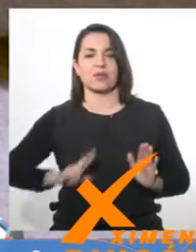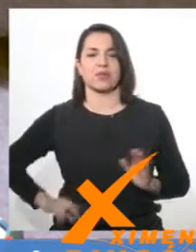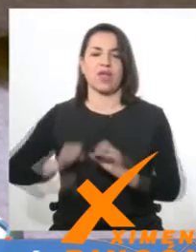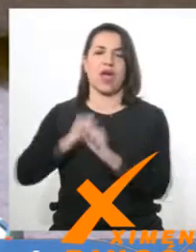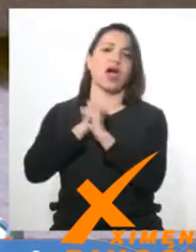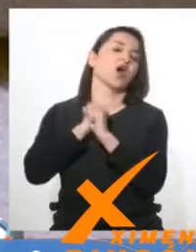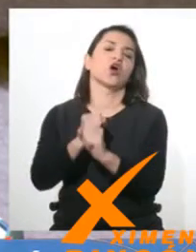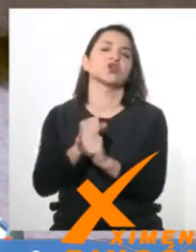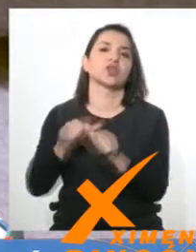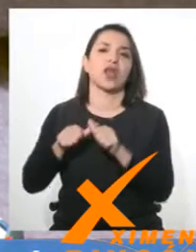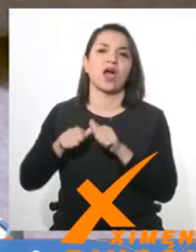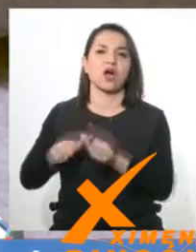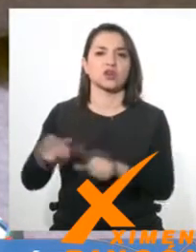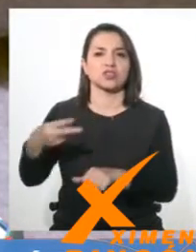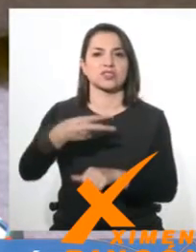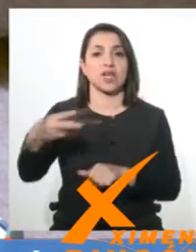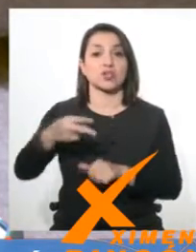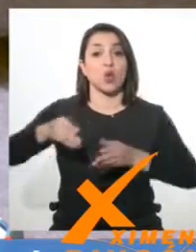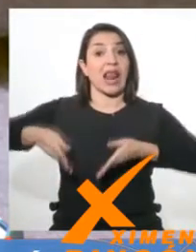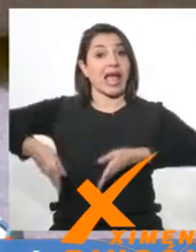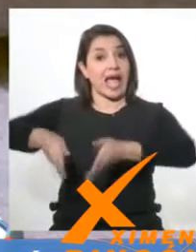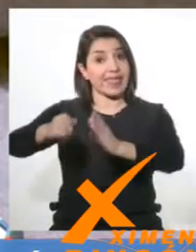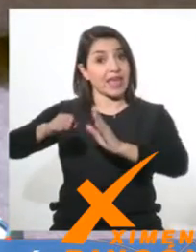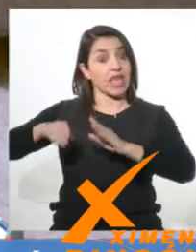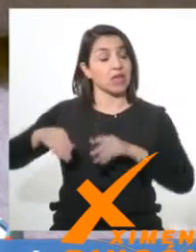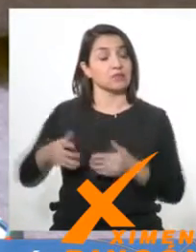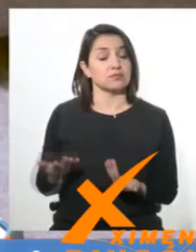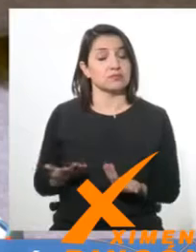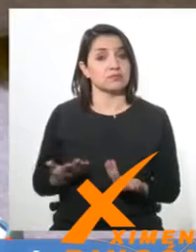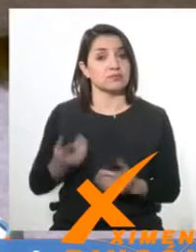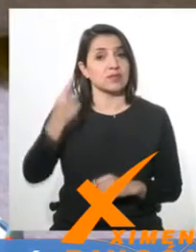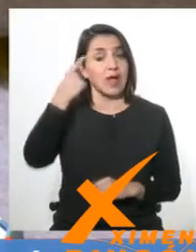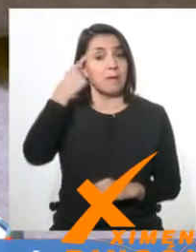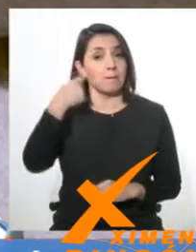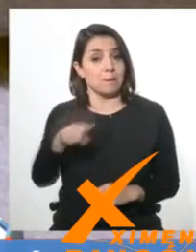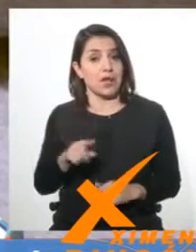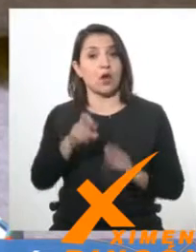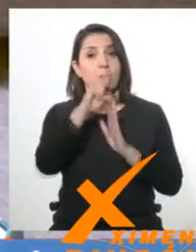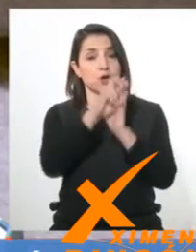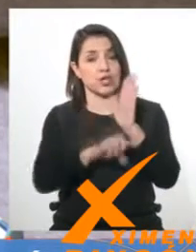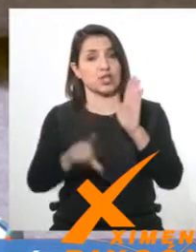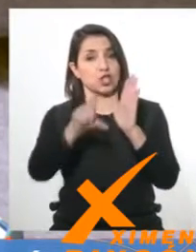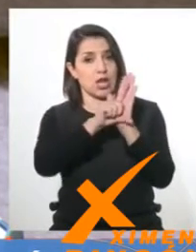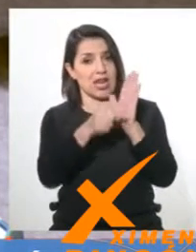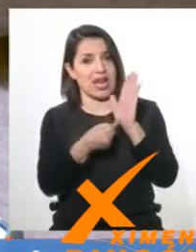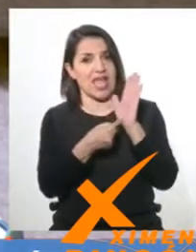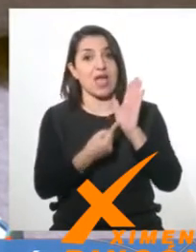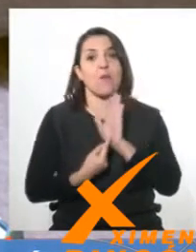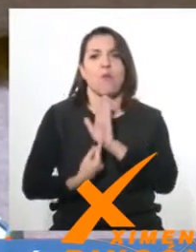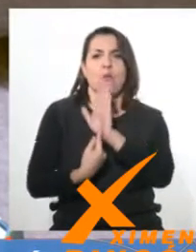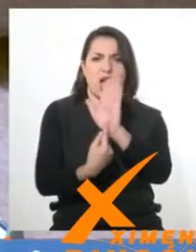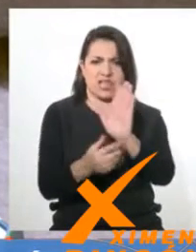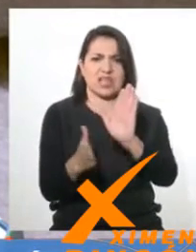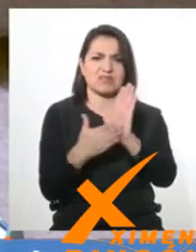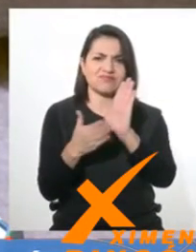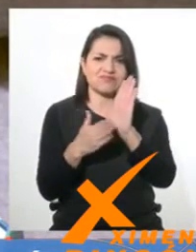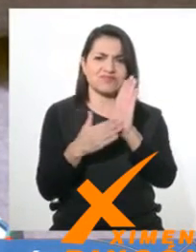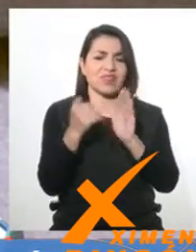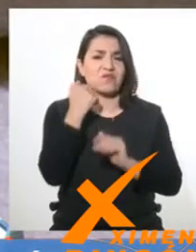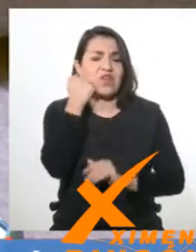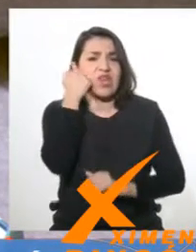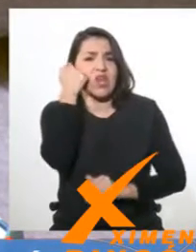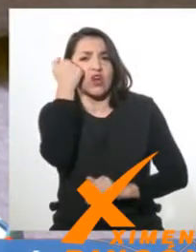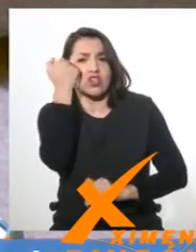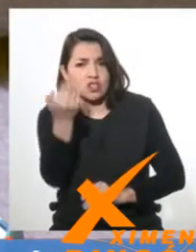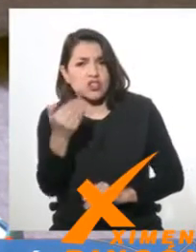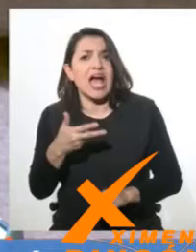sexual callejero. Sin embargo, este proyecto de ley viene a demostrar vergonzosamente que el abuso sexual se